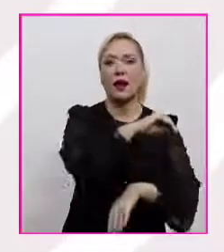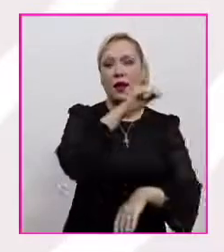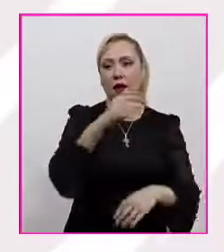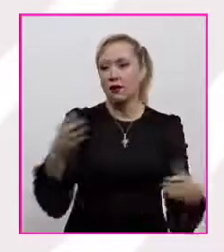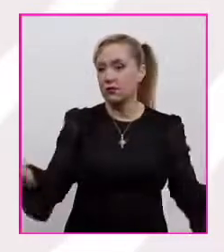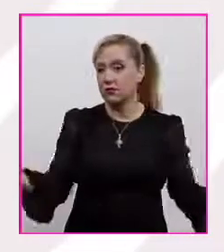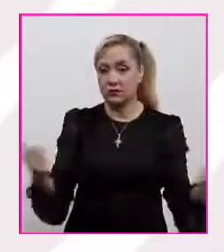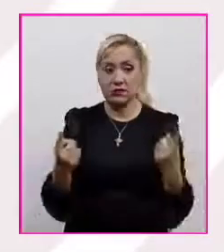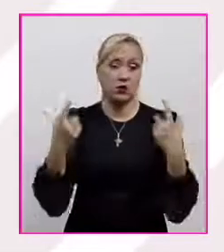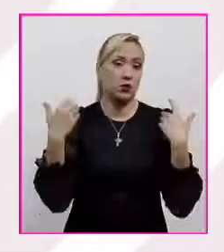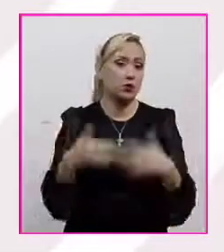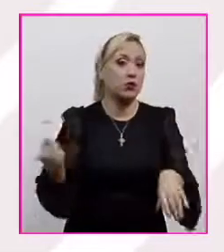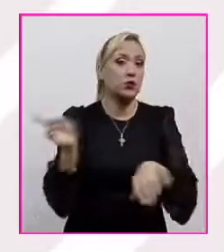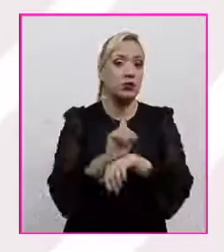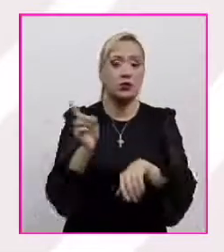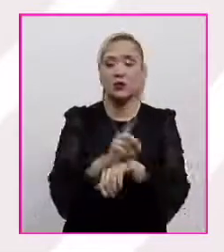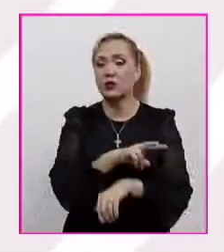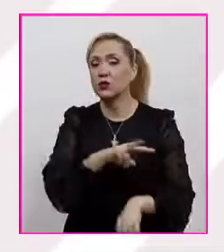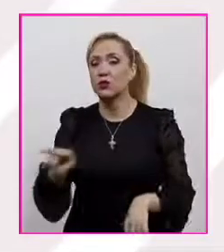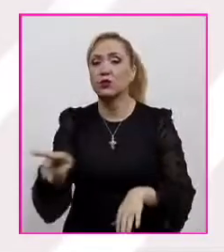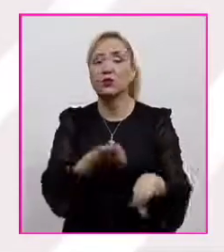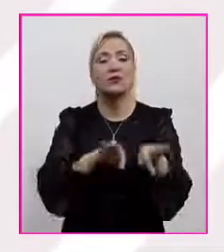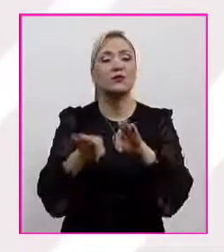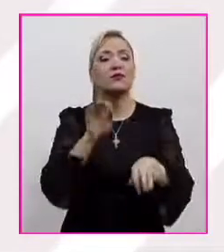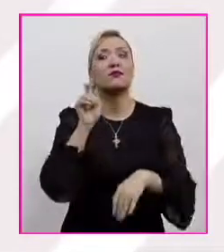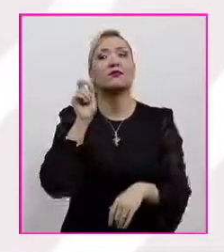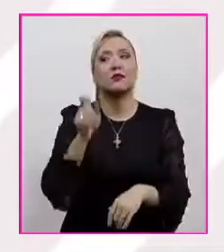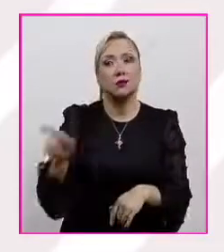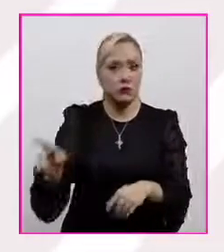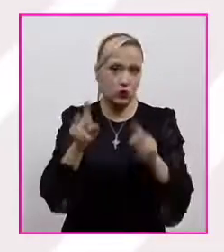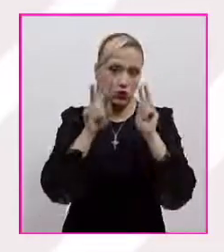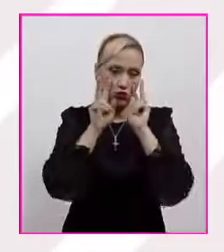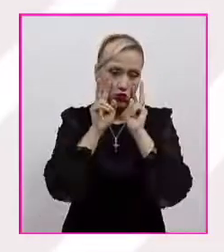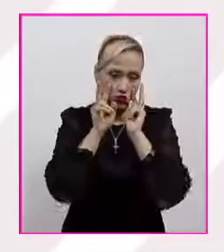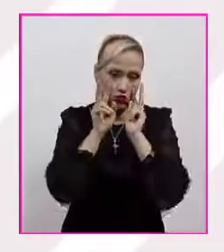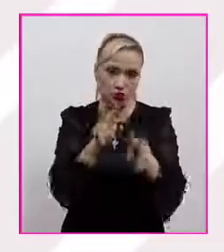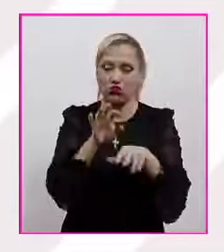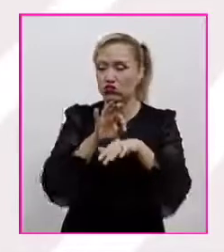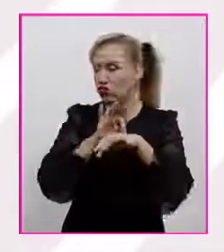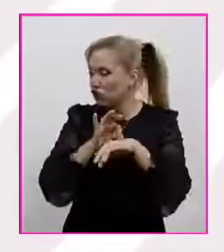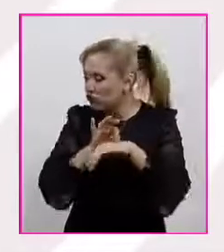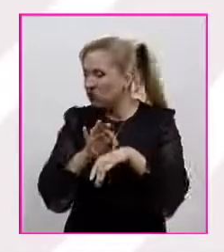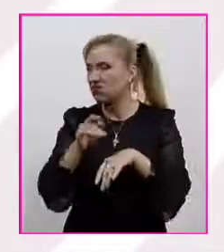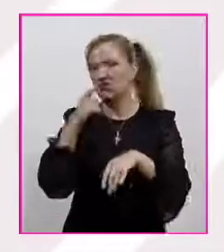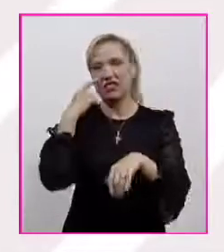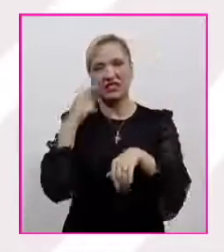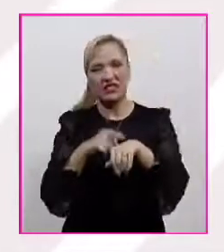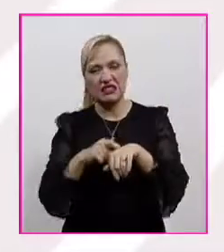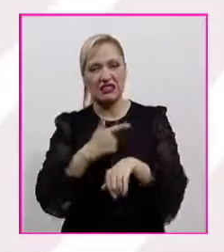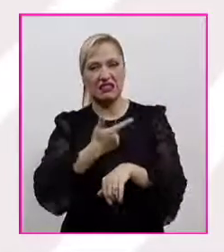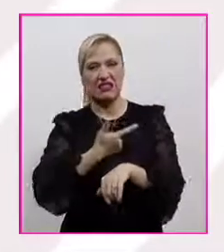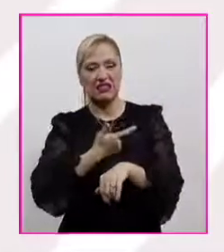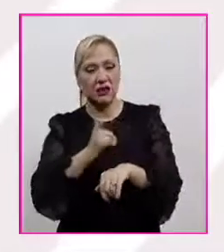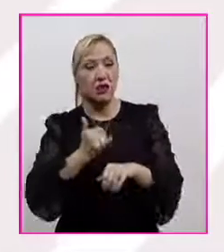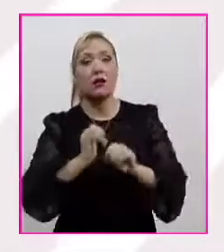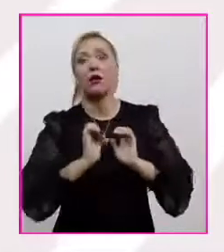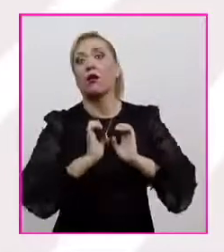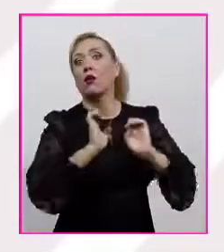en su quehacer diario están viendo estas prácticas de racismo y de xenofobia, por